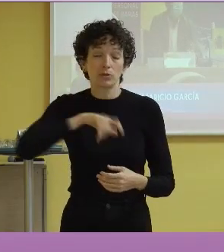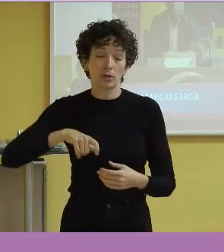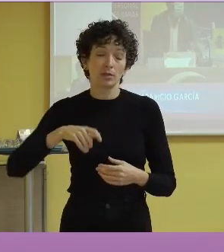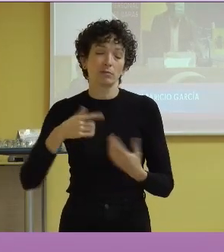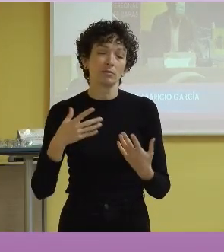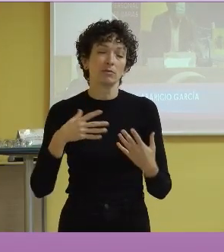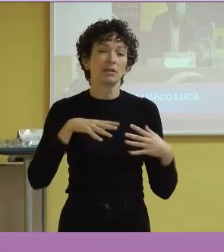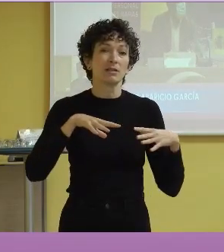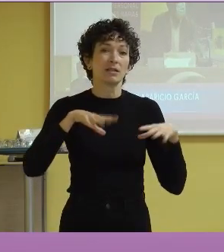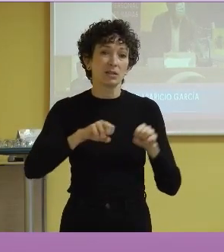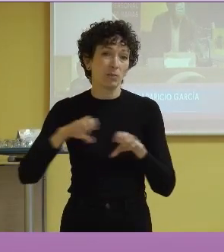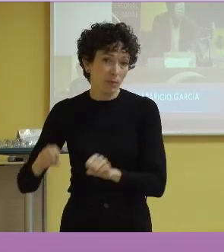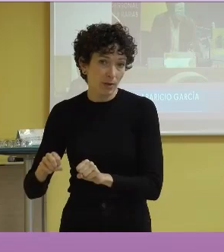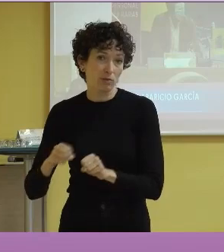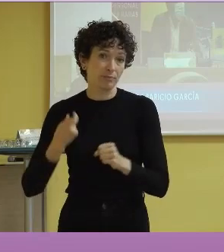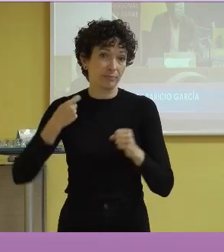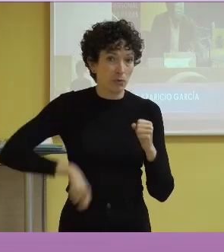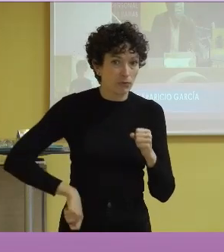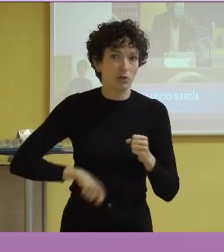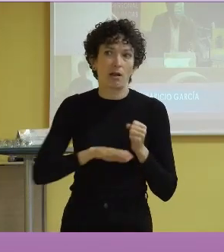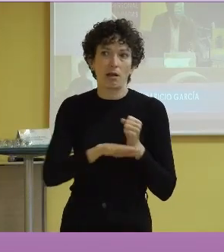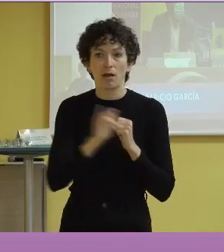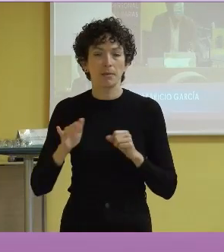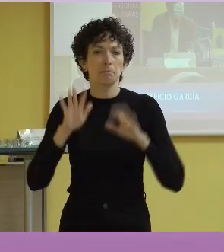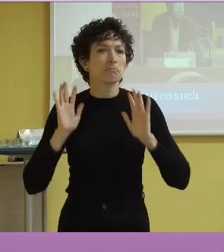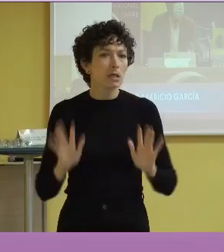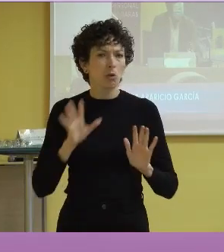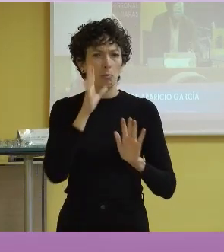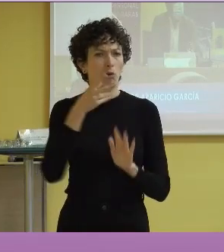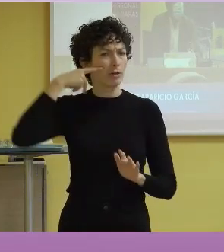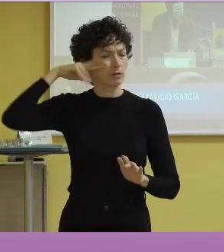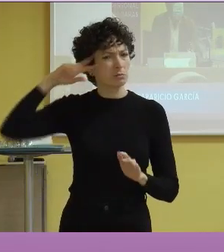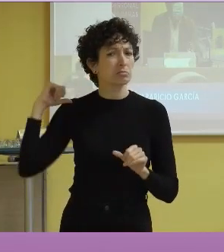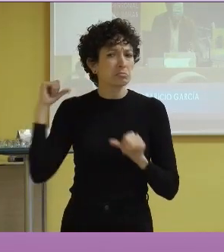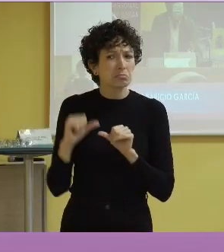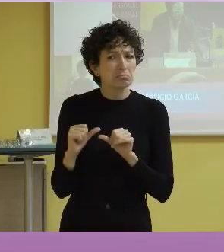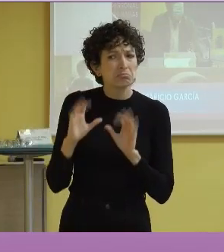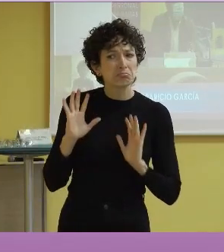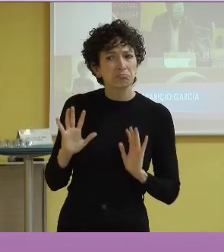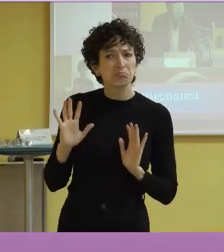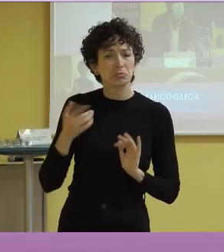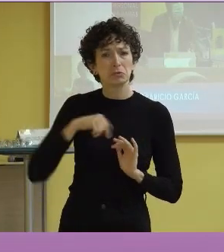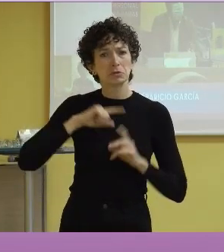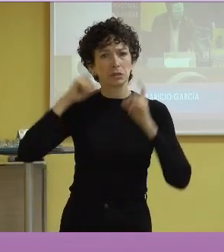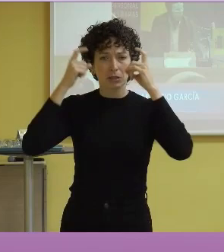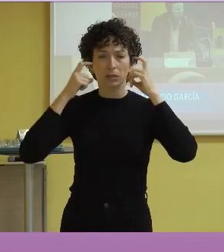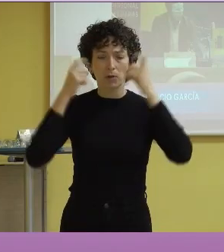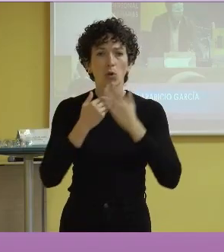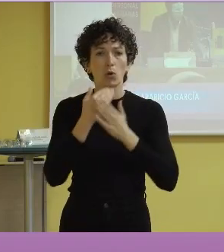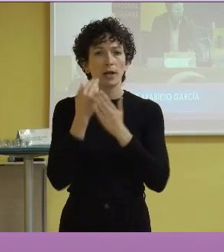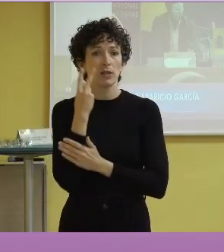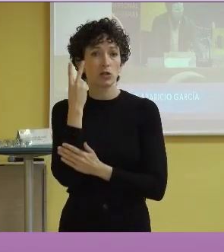muchas obligaciones profesionales, pero bueno, en esta ocasión la experiencia y lo que hemos intentado es hacerlo en 2 jornadas de